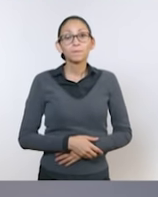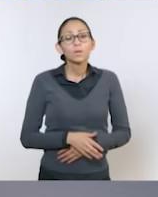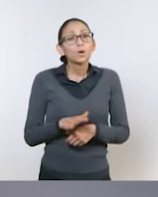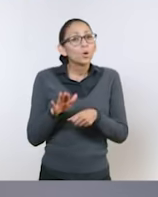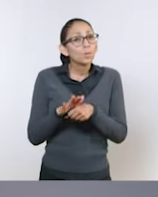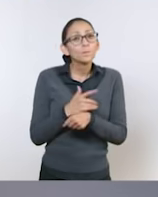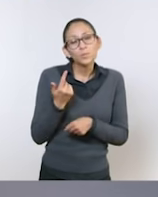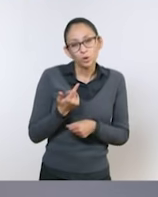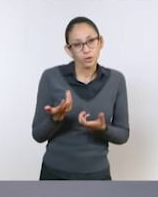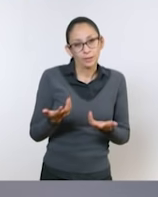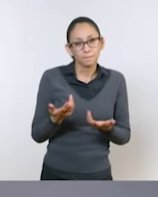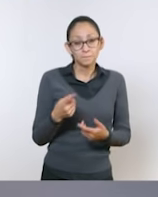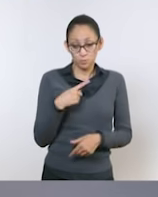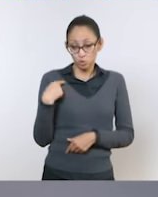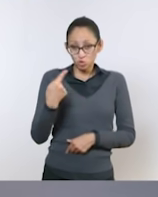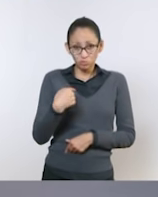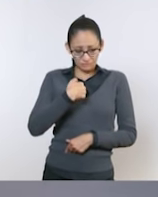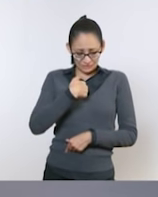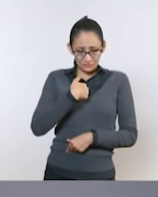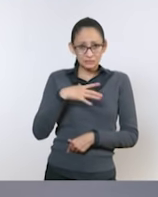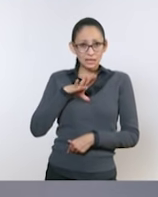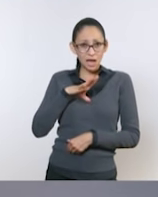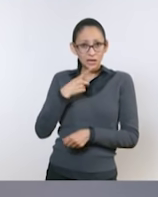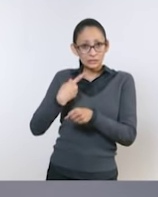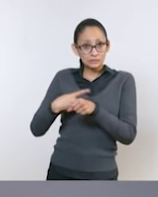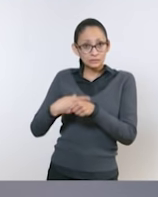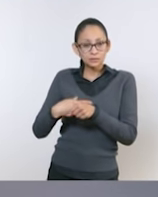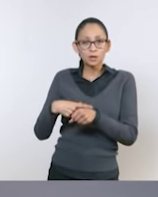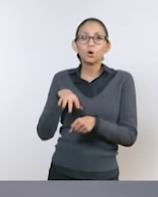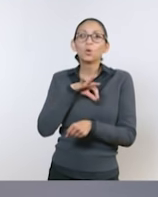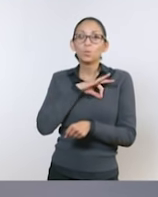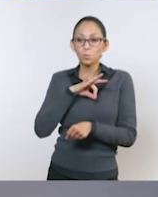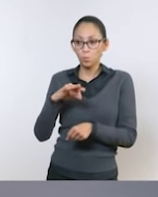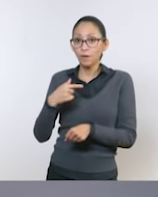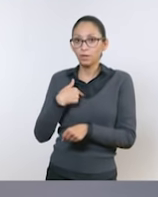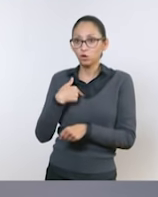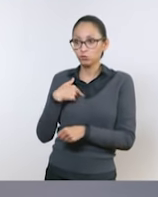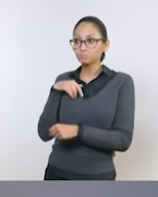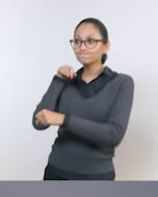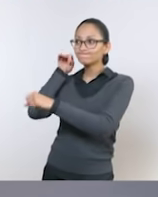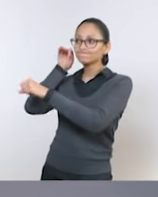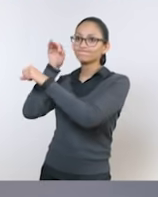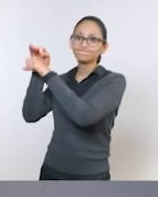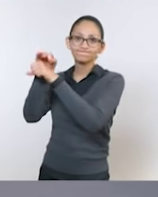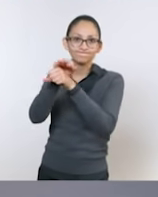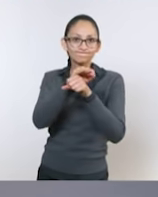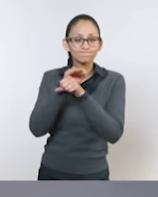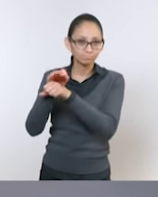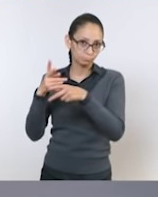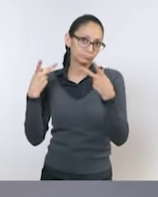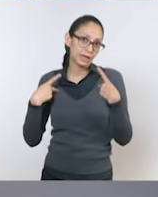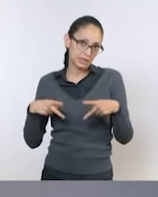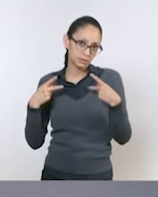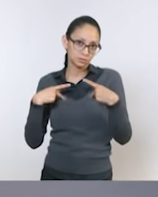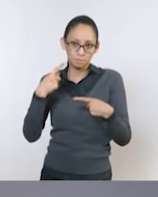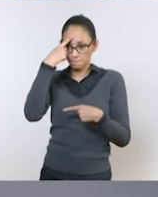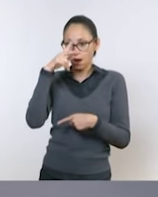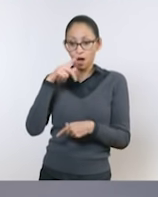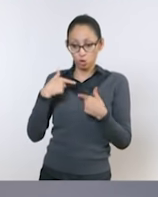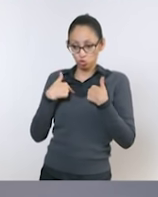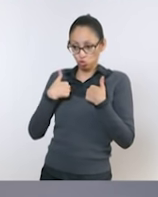también porque si nosotros estamos contagiados, pues podemos proteger